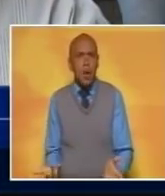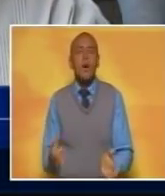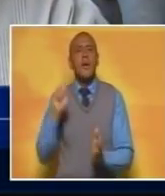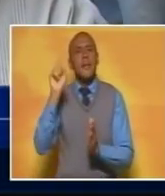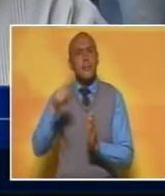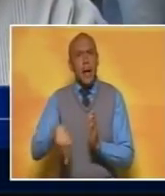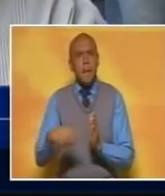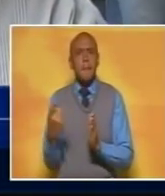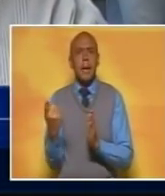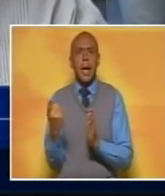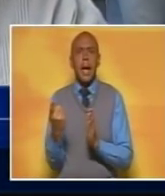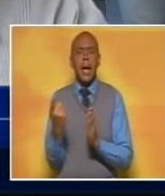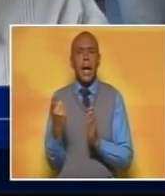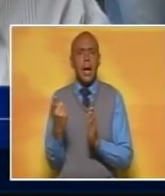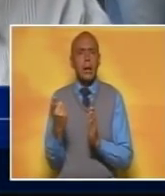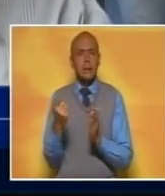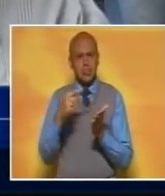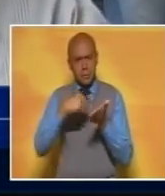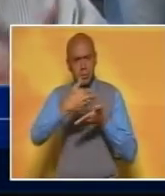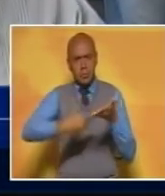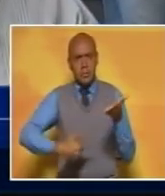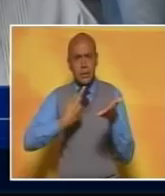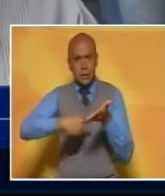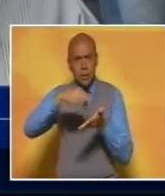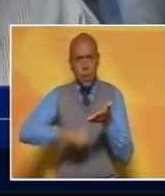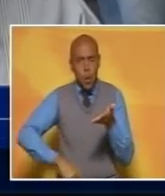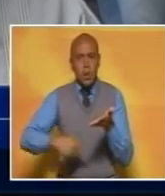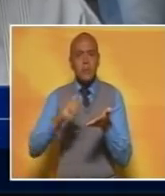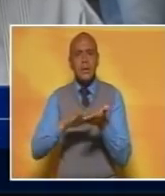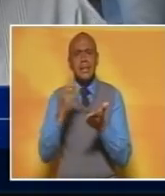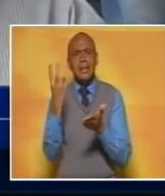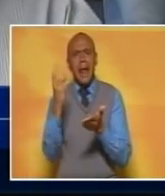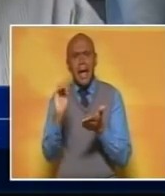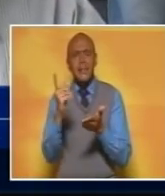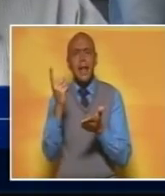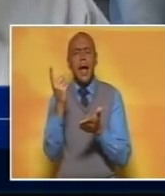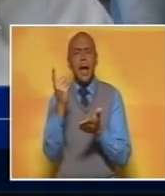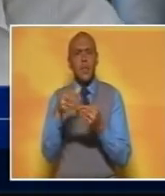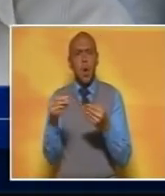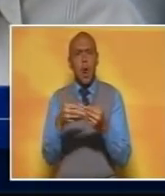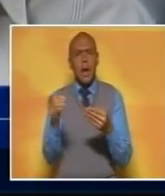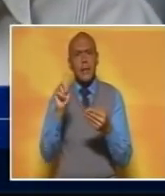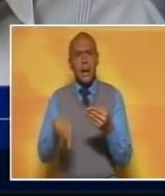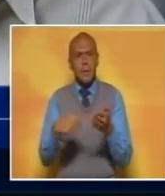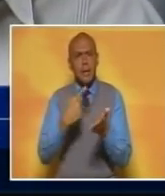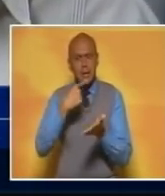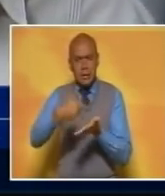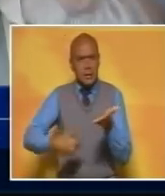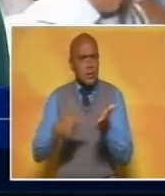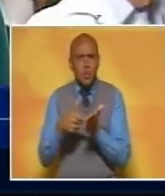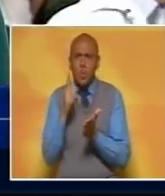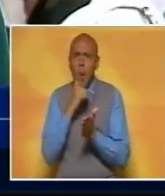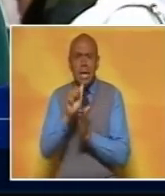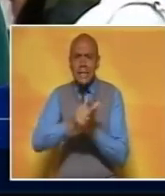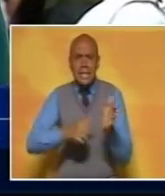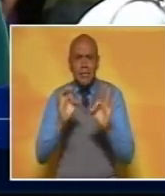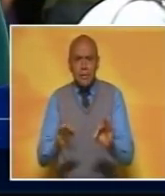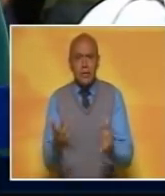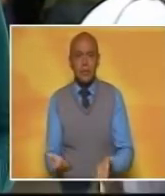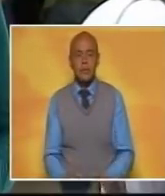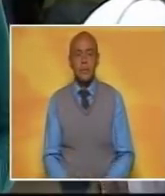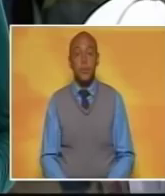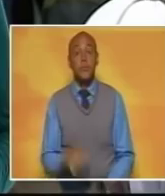las cláusulas económicas y sociales del contrato. Pero no tenemos ni los $30 ni tenemos las cláusulas económicas del contrato. El